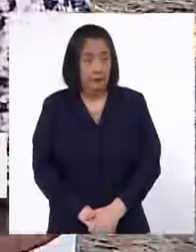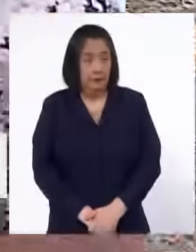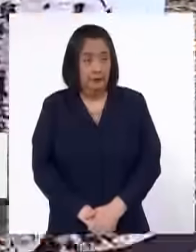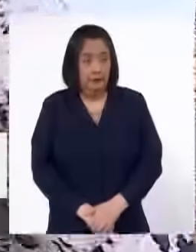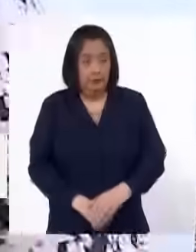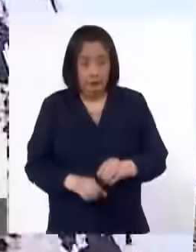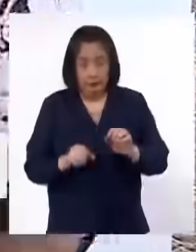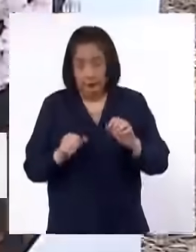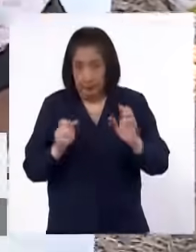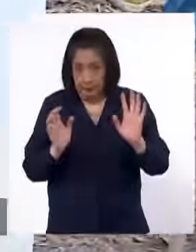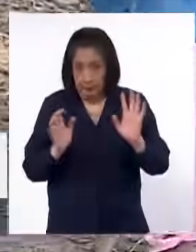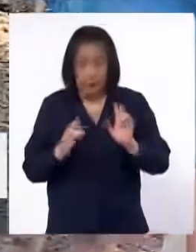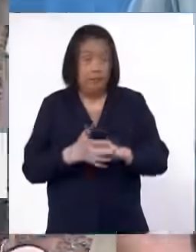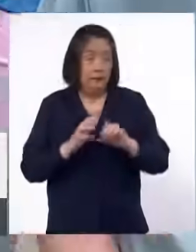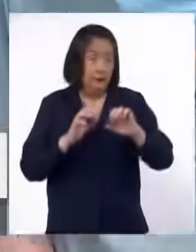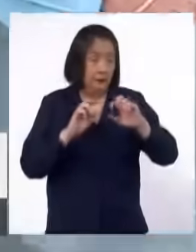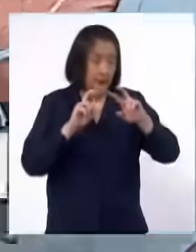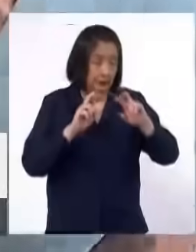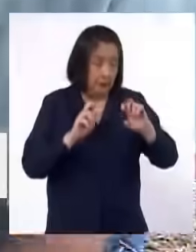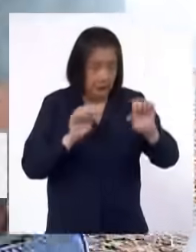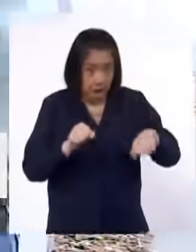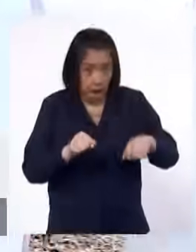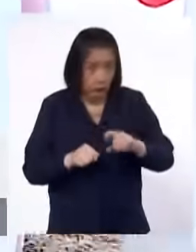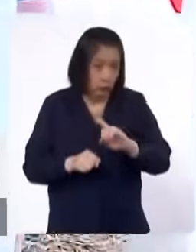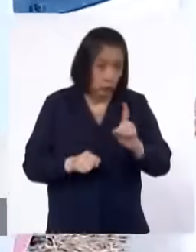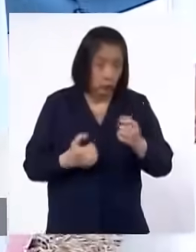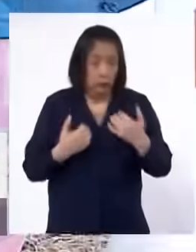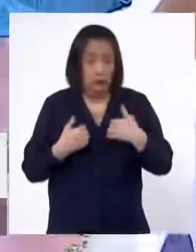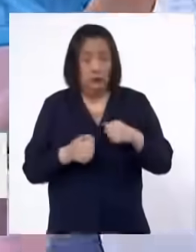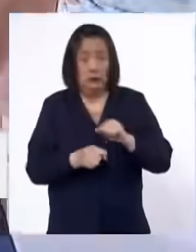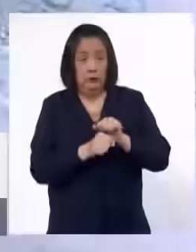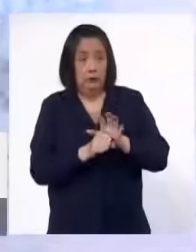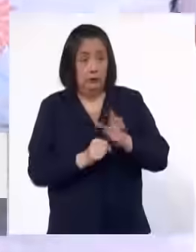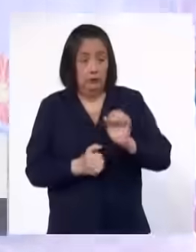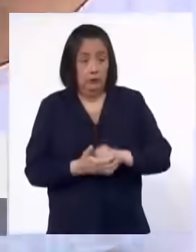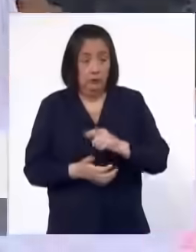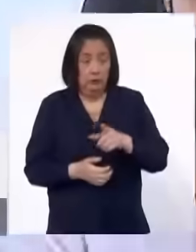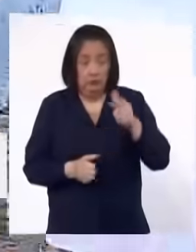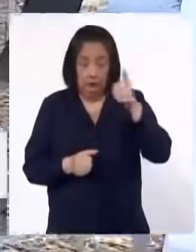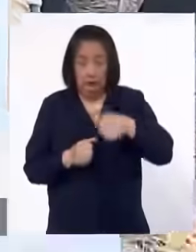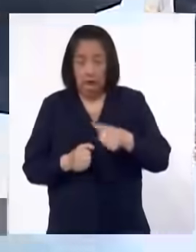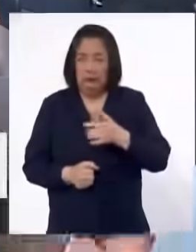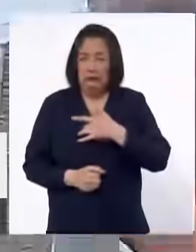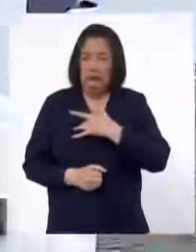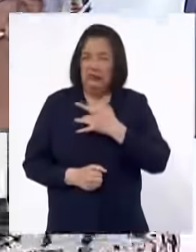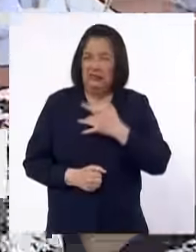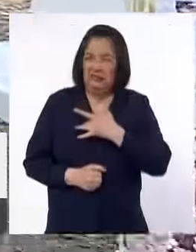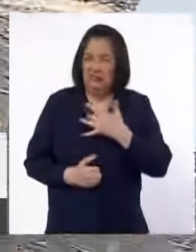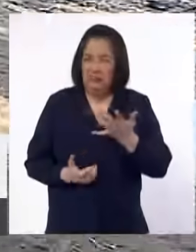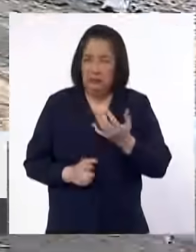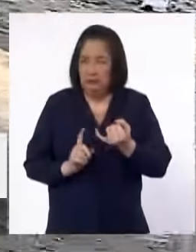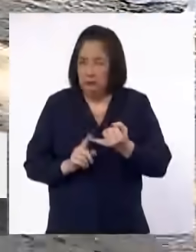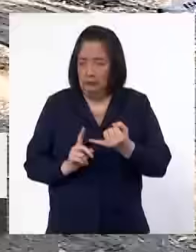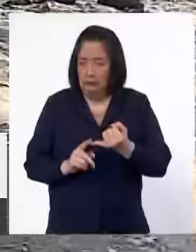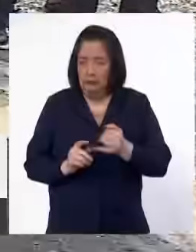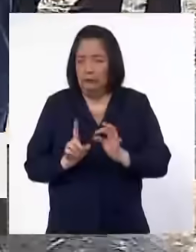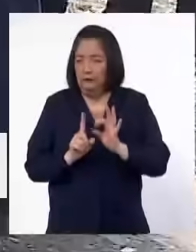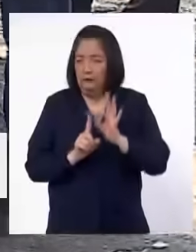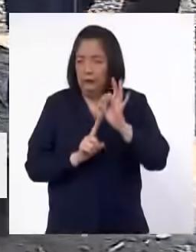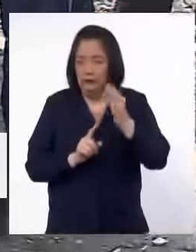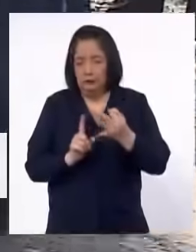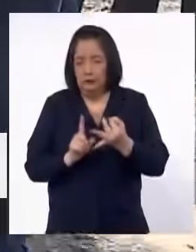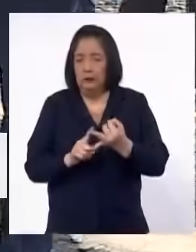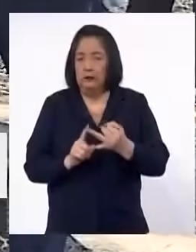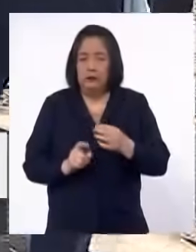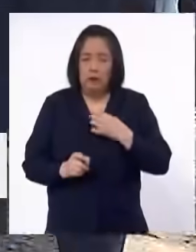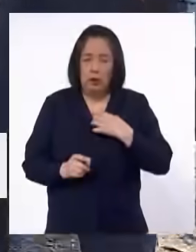para descartar si tienen COVID-19. Recuerde que los síntomas son fiebre,